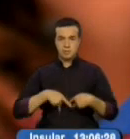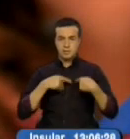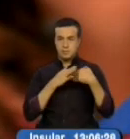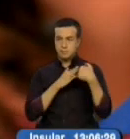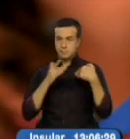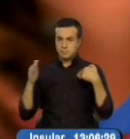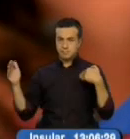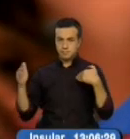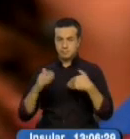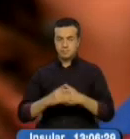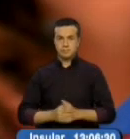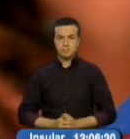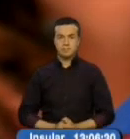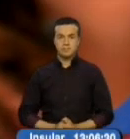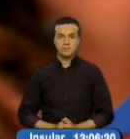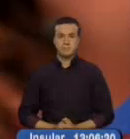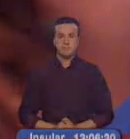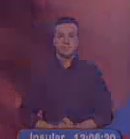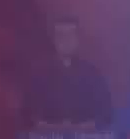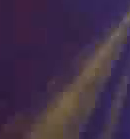una Vida.